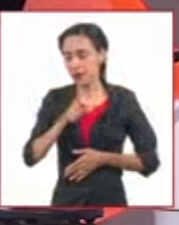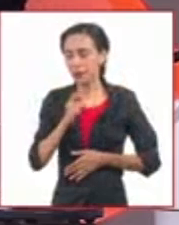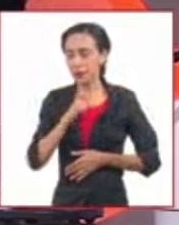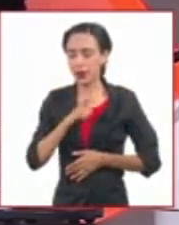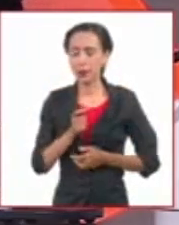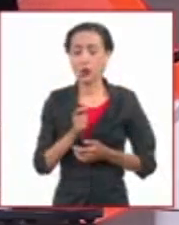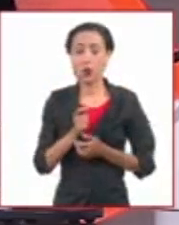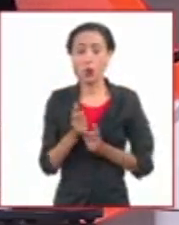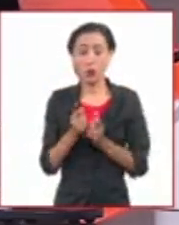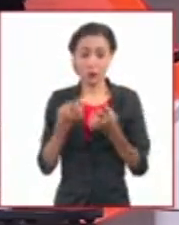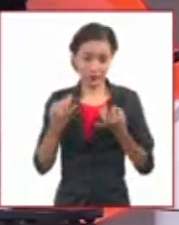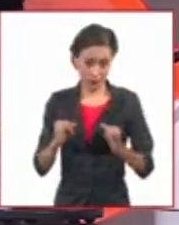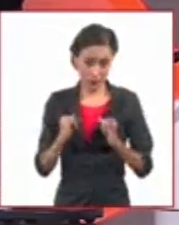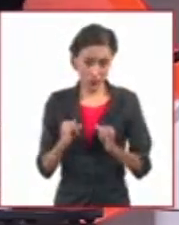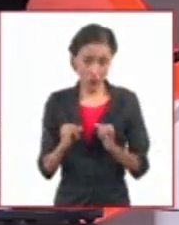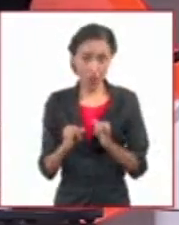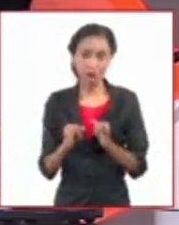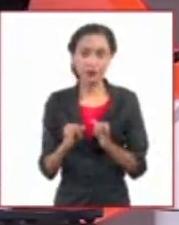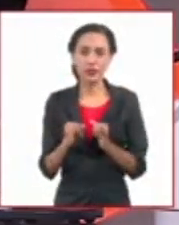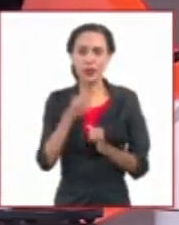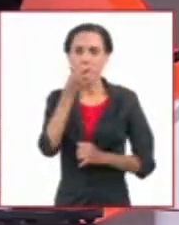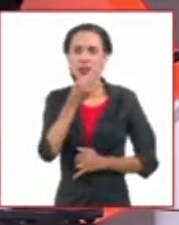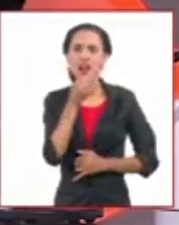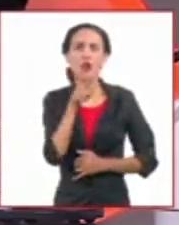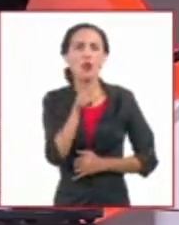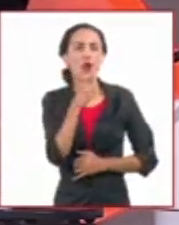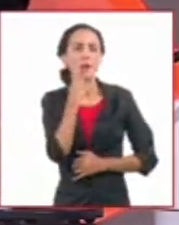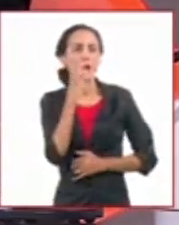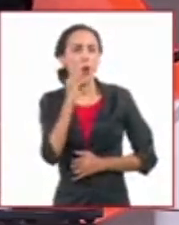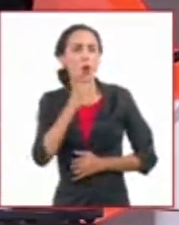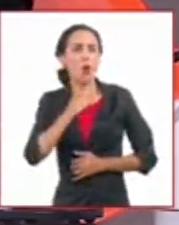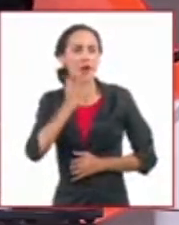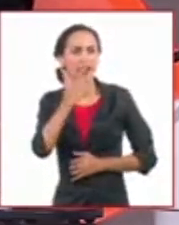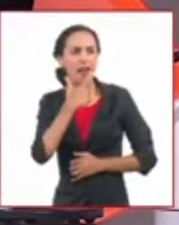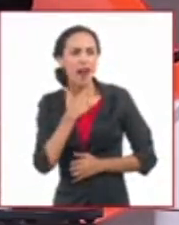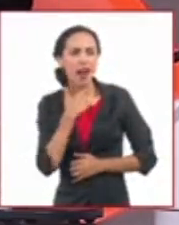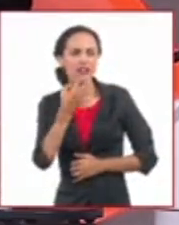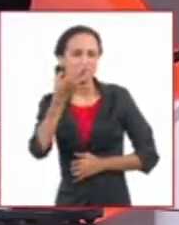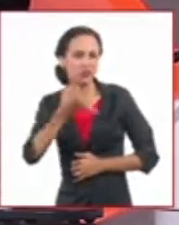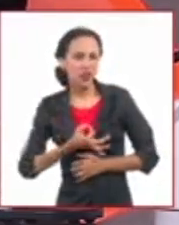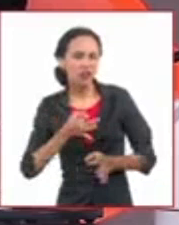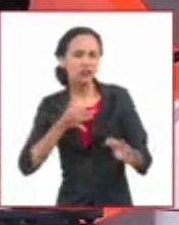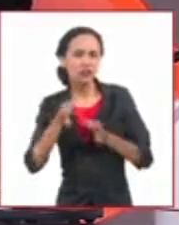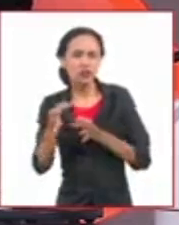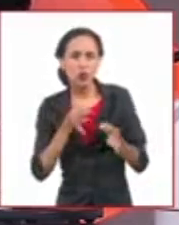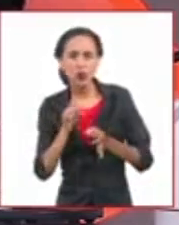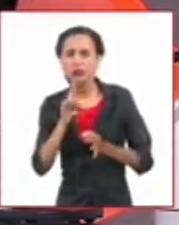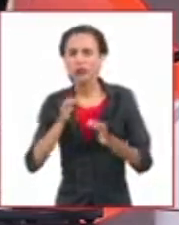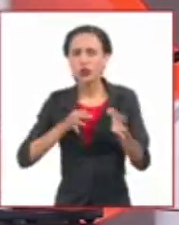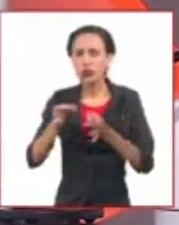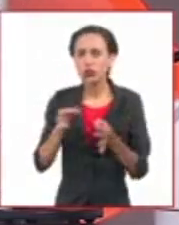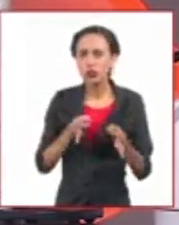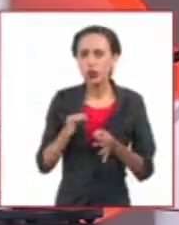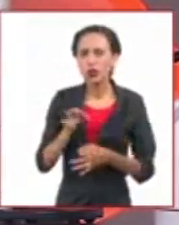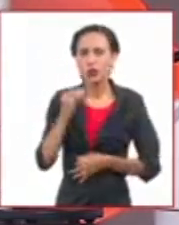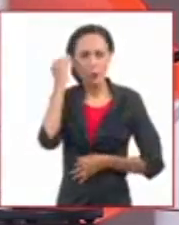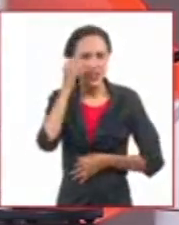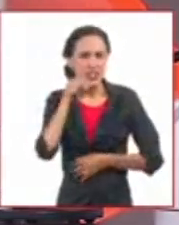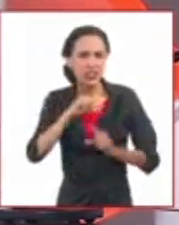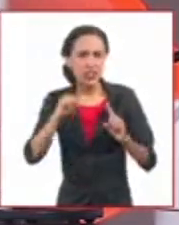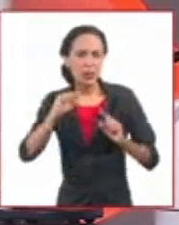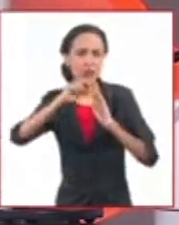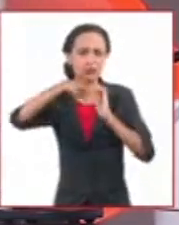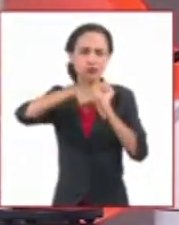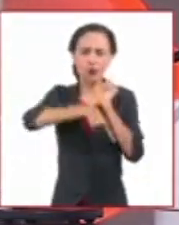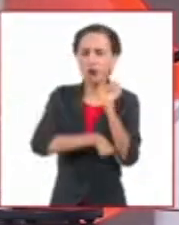trata precisamente de esa crisis de credibilidad de la oea en este contexto en este contexto regional crees que eso se ha profundizado y llega